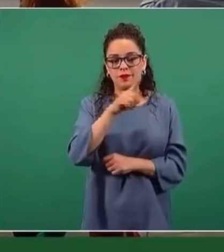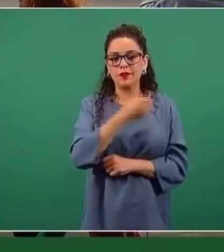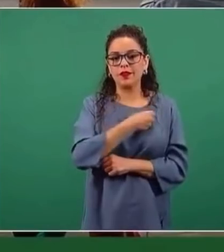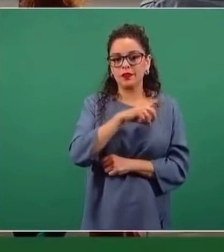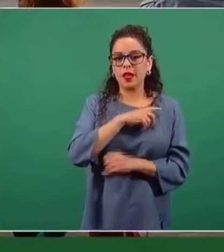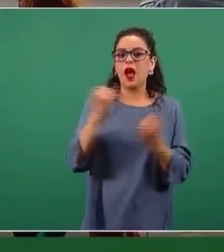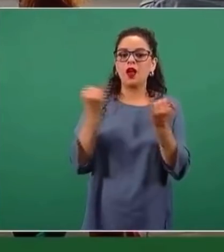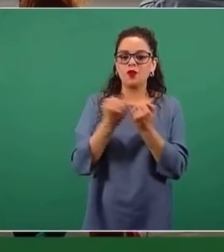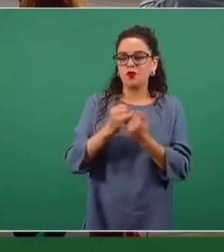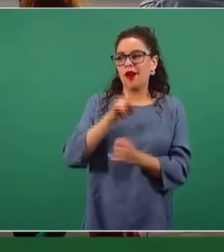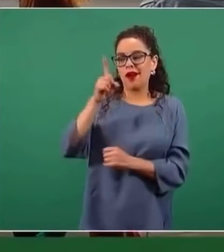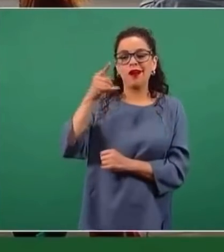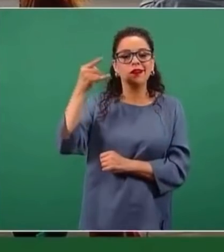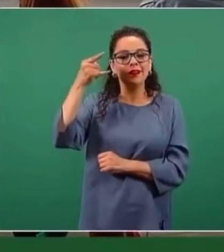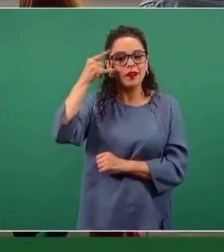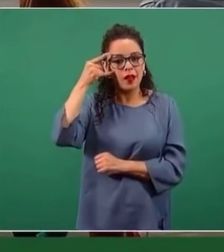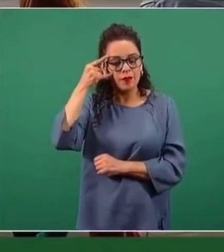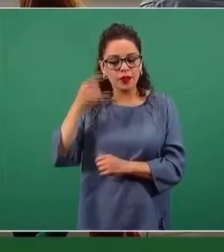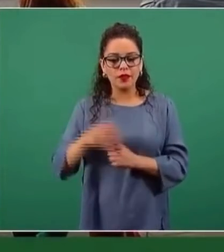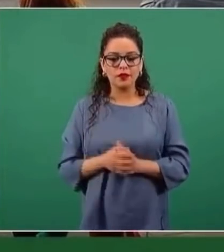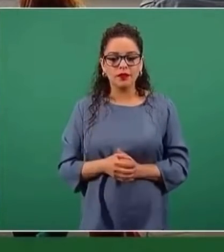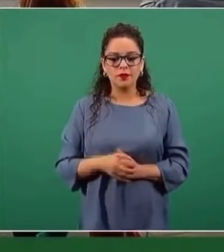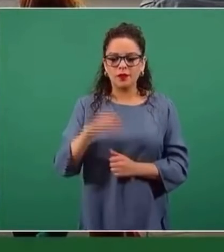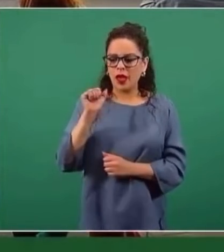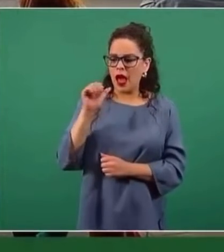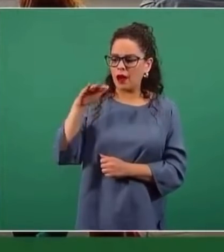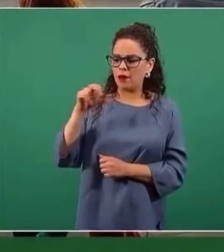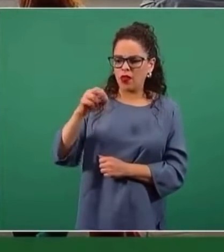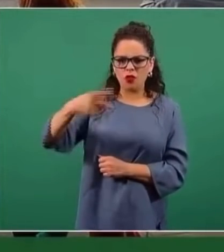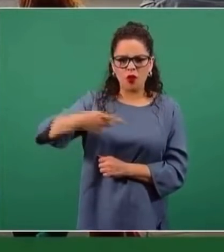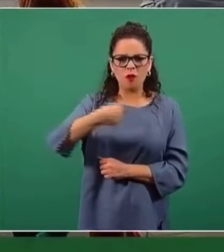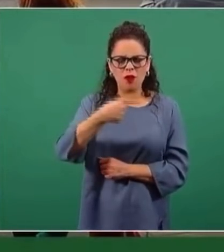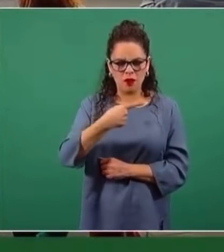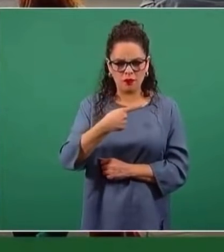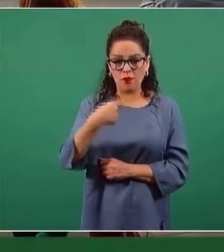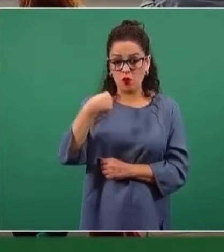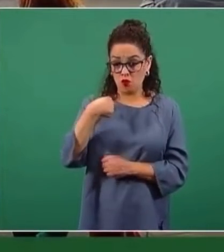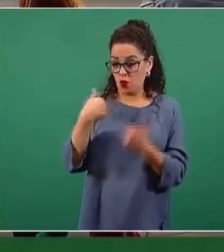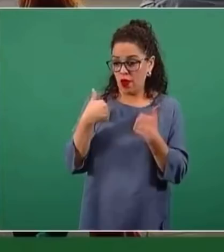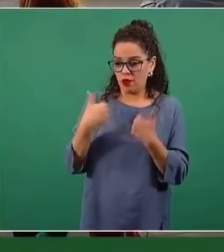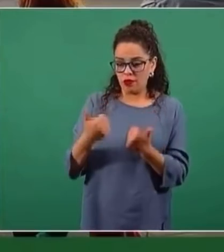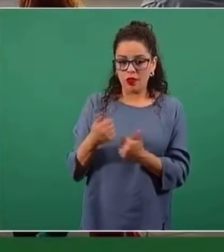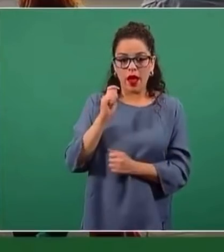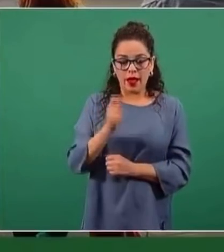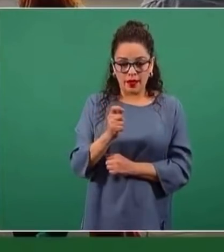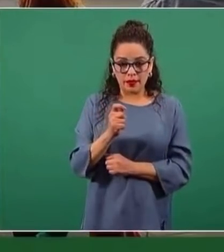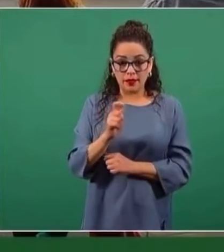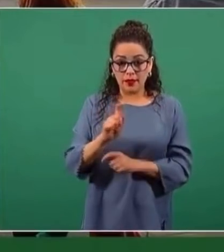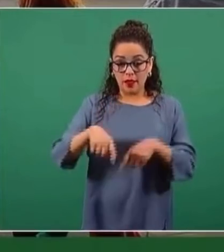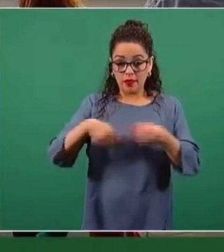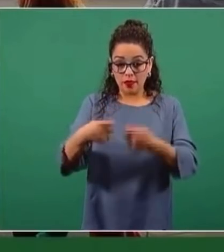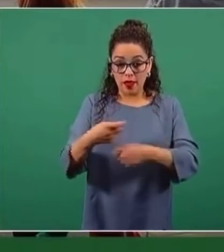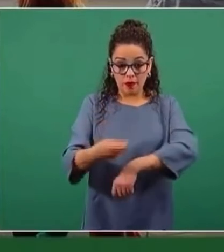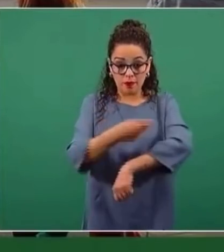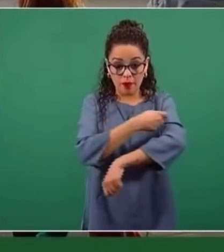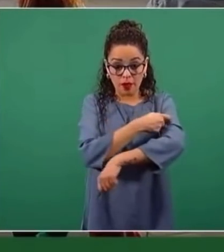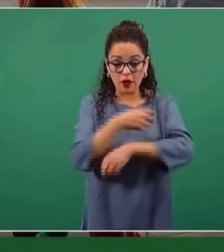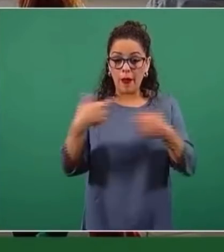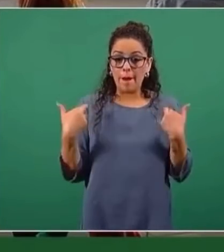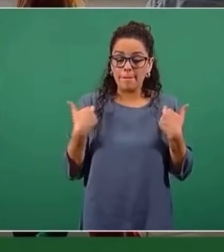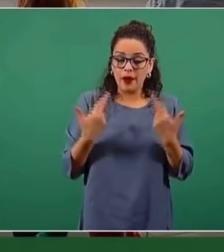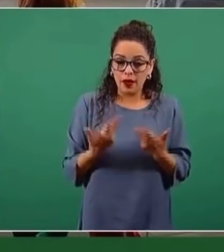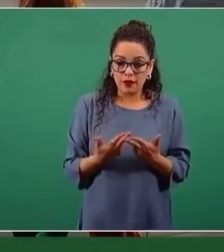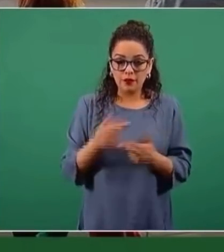Armando obviamente nos pregunta, o entiendo que la pregunta tiene que ver con que al vacunar entonces a las maestras, a